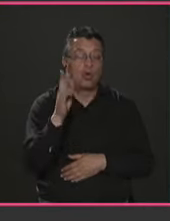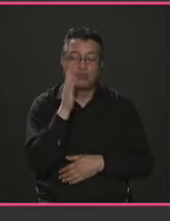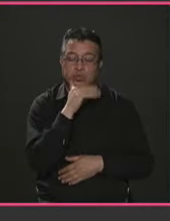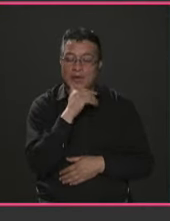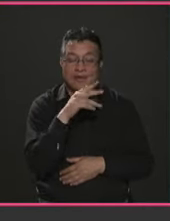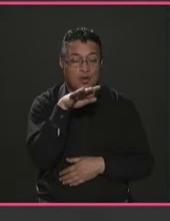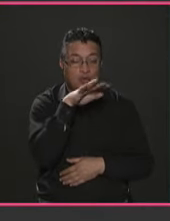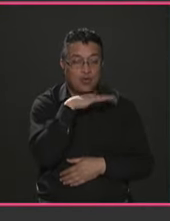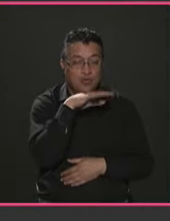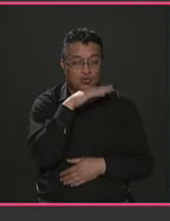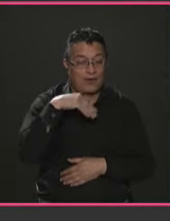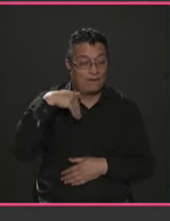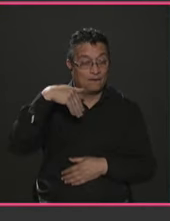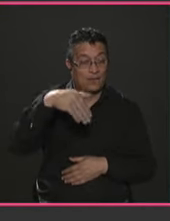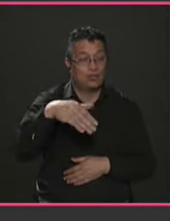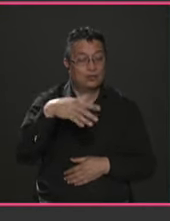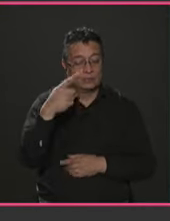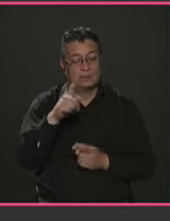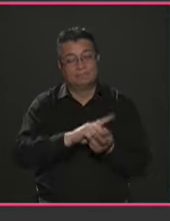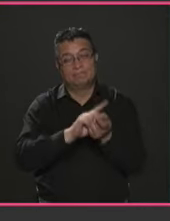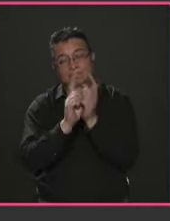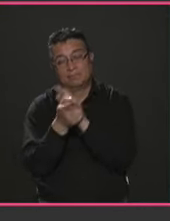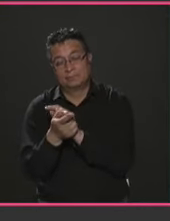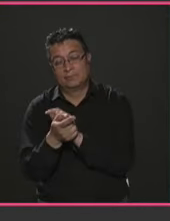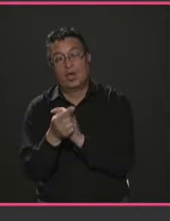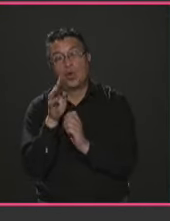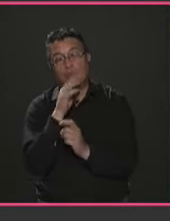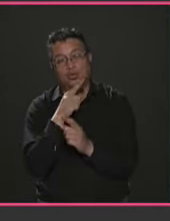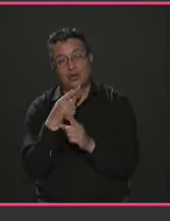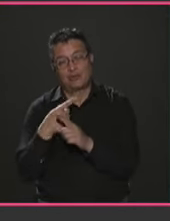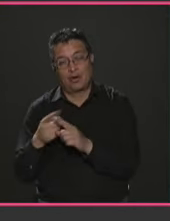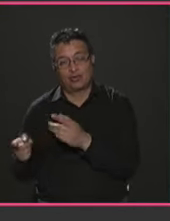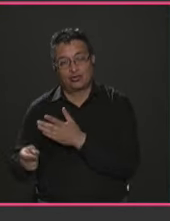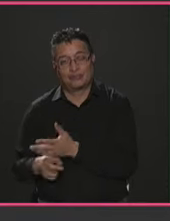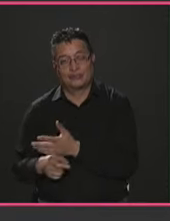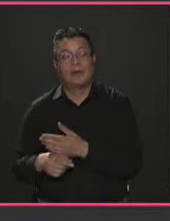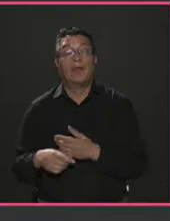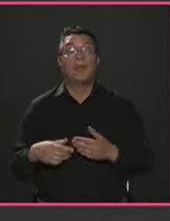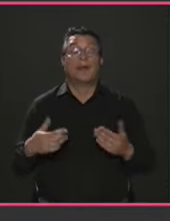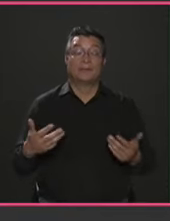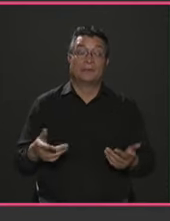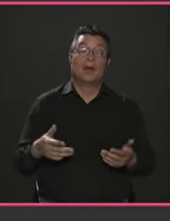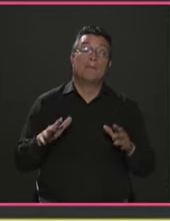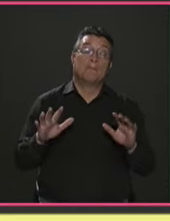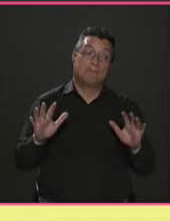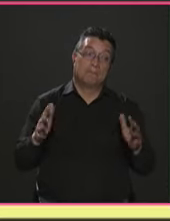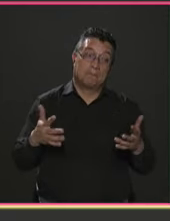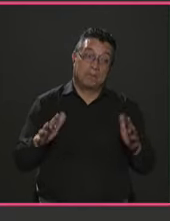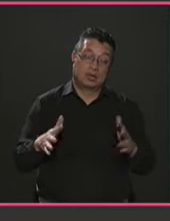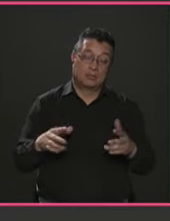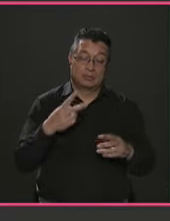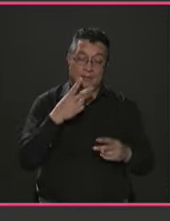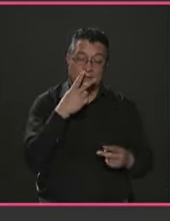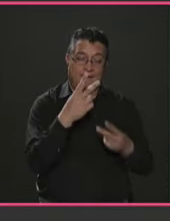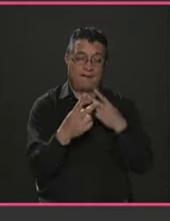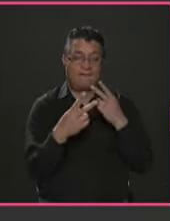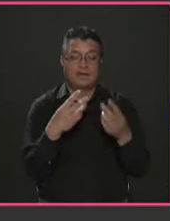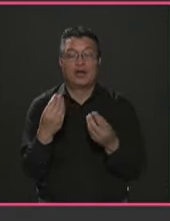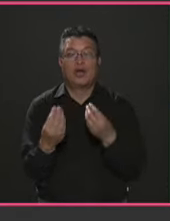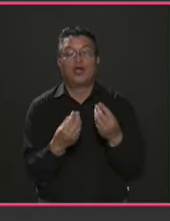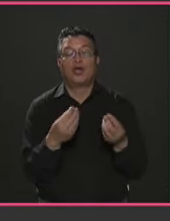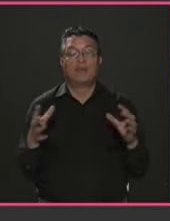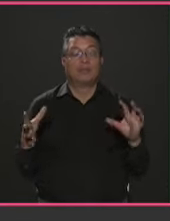buses se usab para esto otro Así que es más o menos ver cómo se